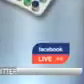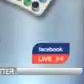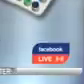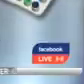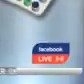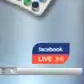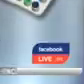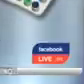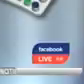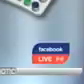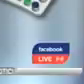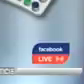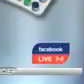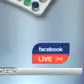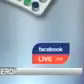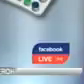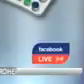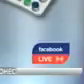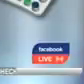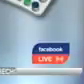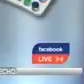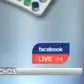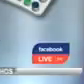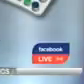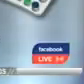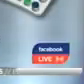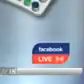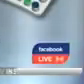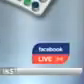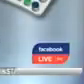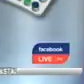en este órgano de Estado, la Asamblea Legislativa.